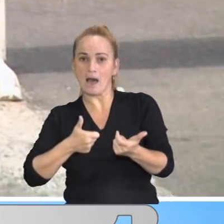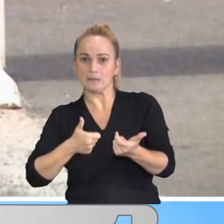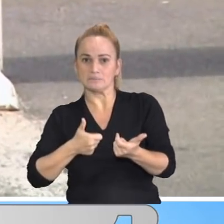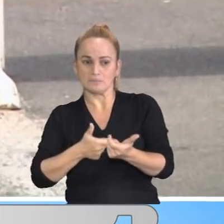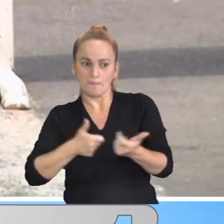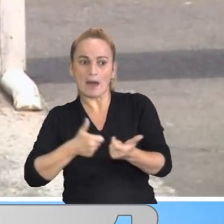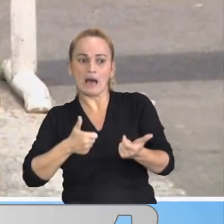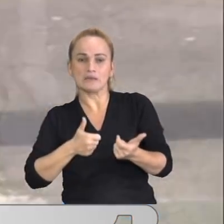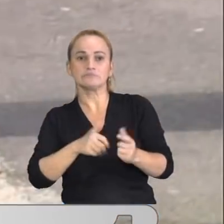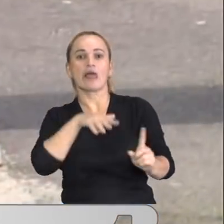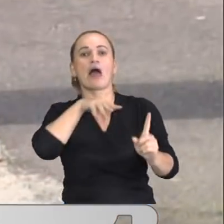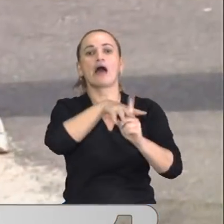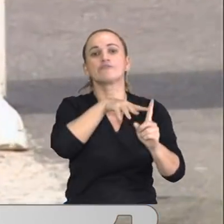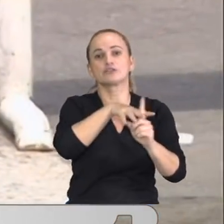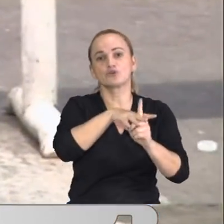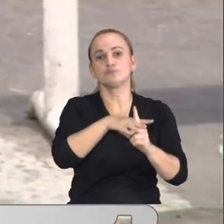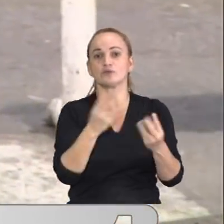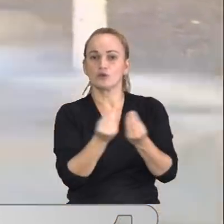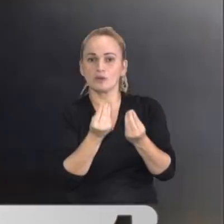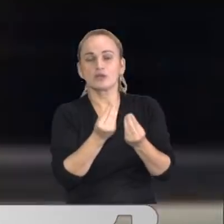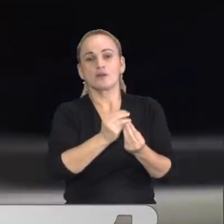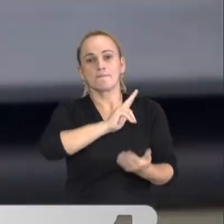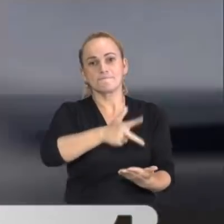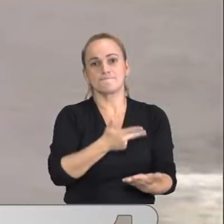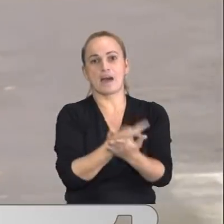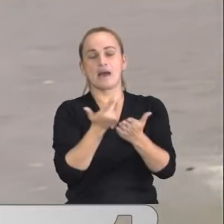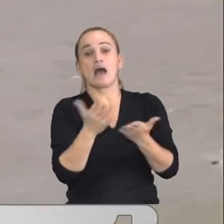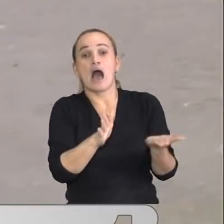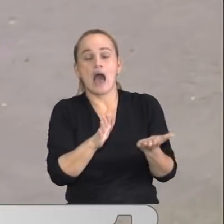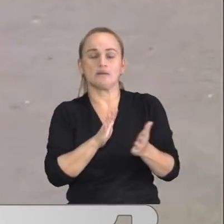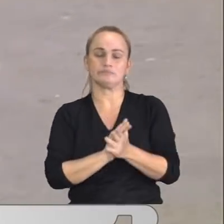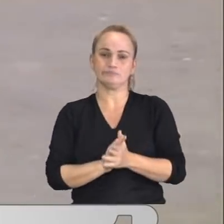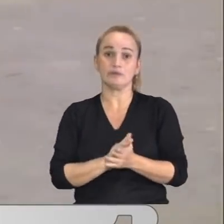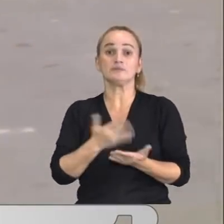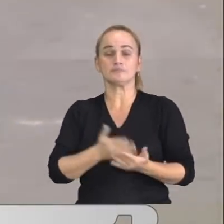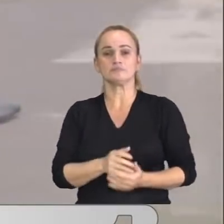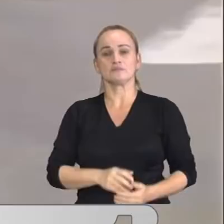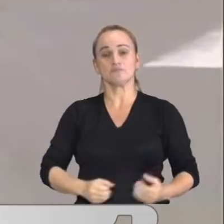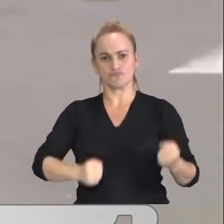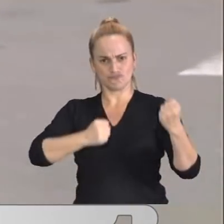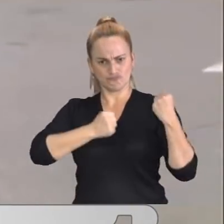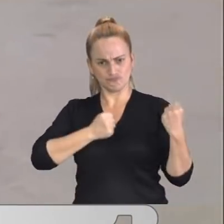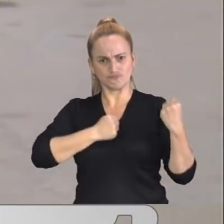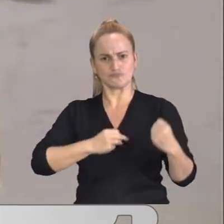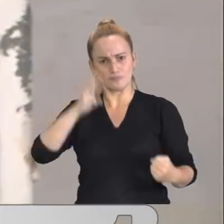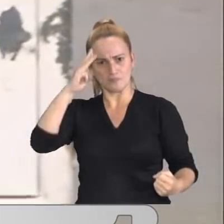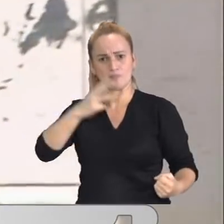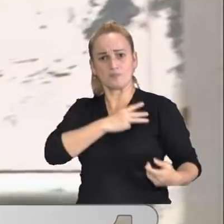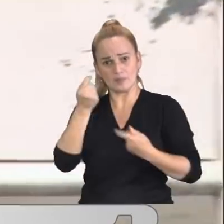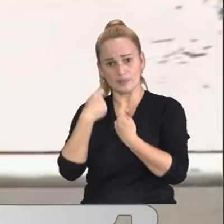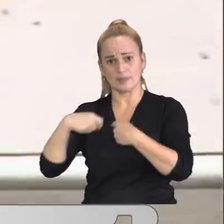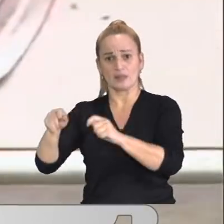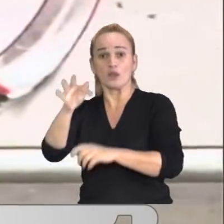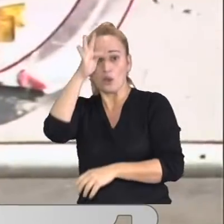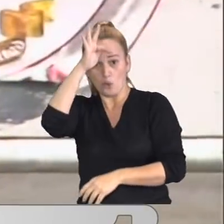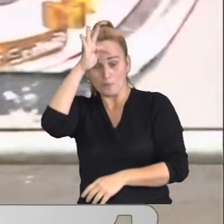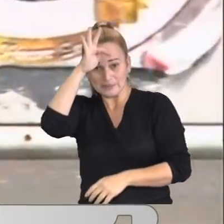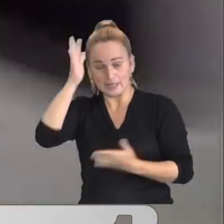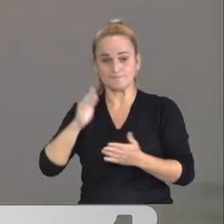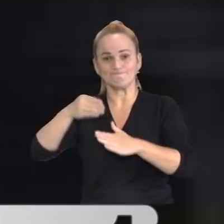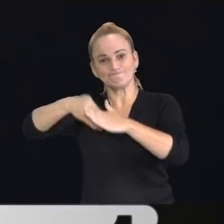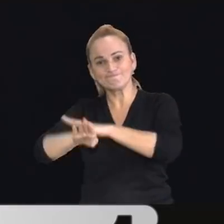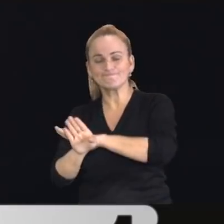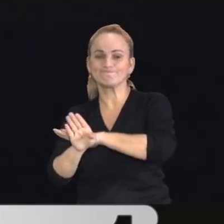accionado, según la información preliminar, de manera accidental. Este soldado quedó gravemente herido, fue trasladado a un centro asistencial,